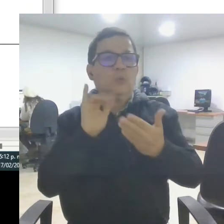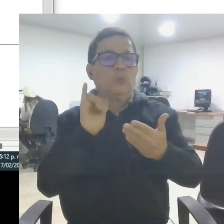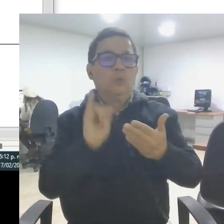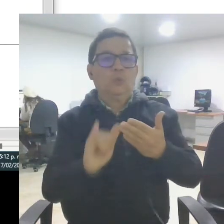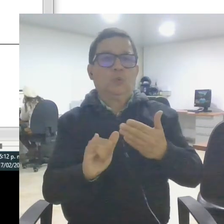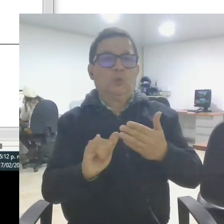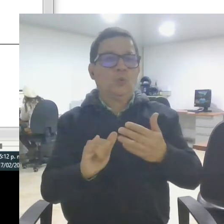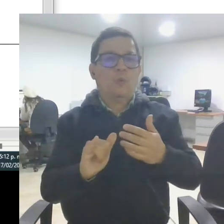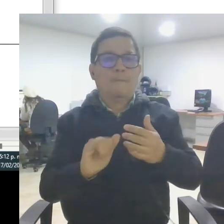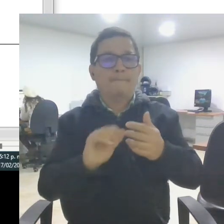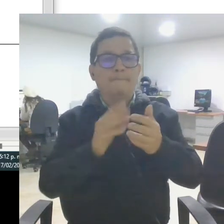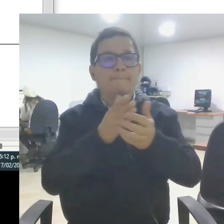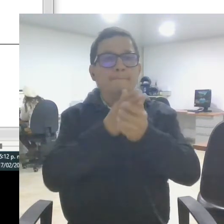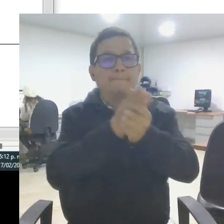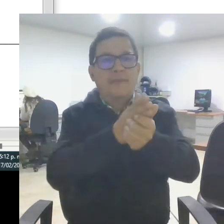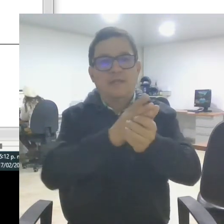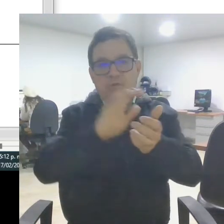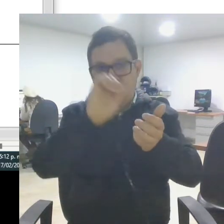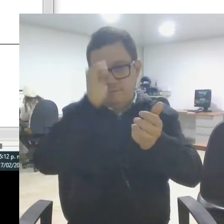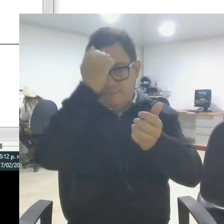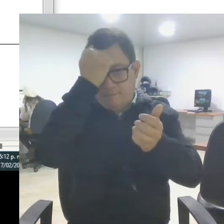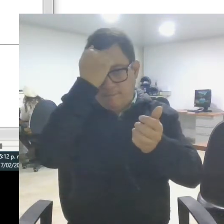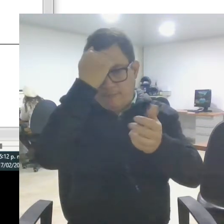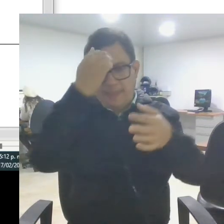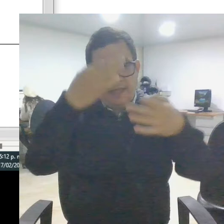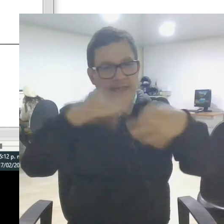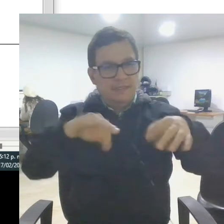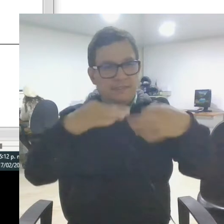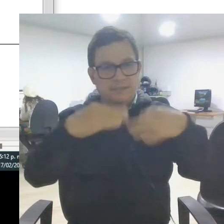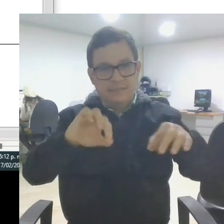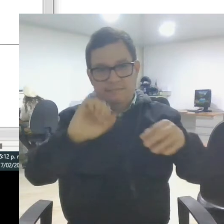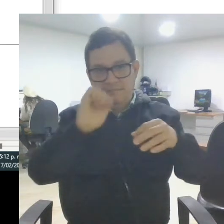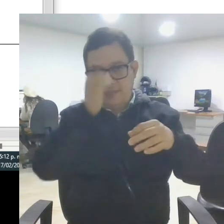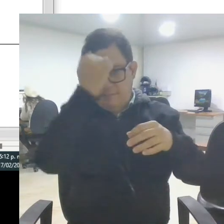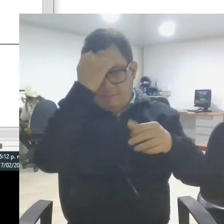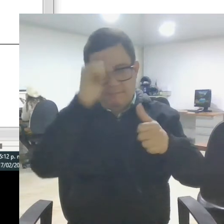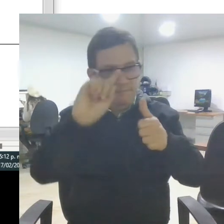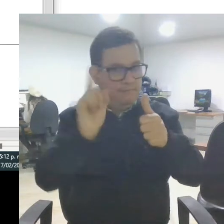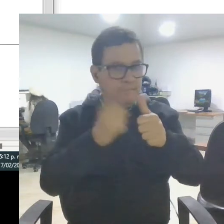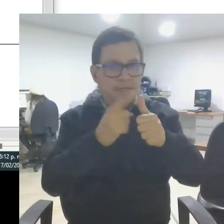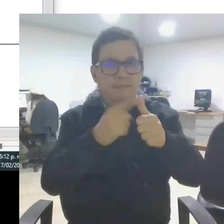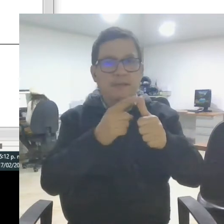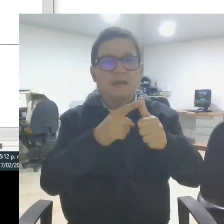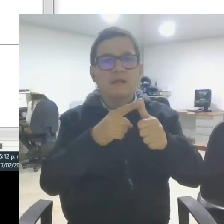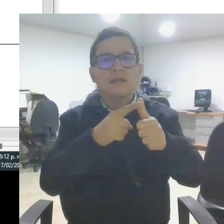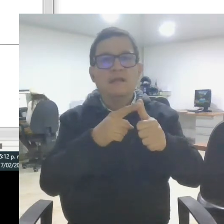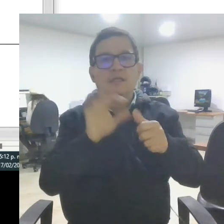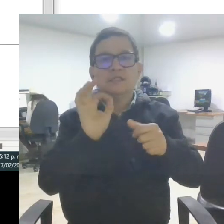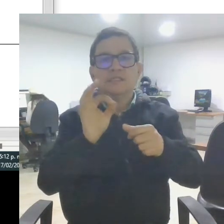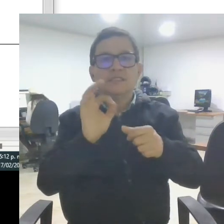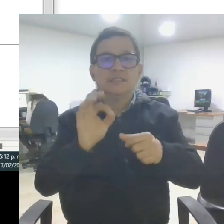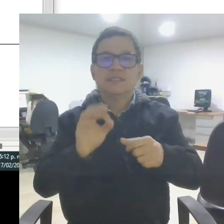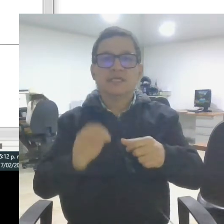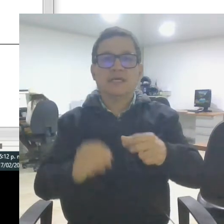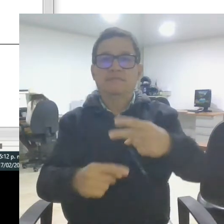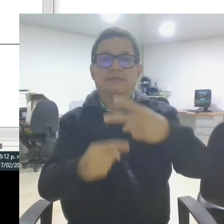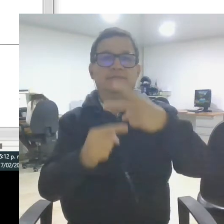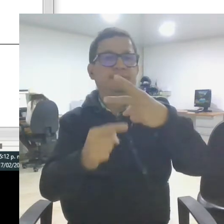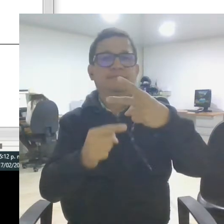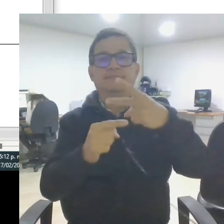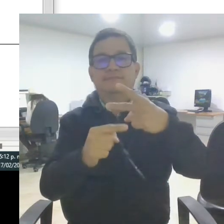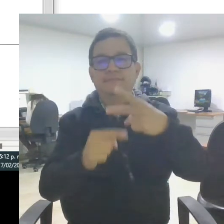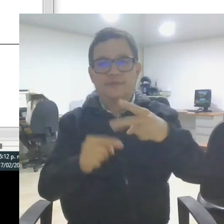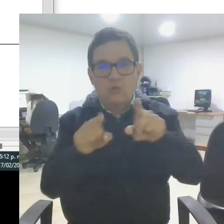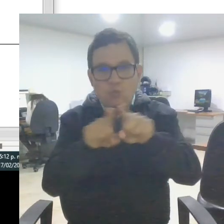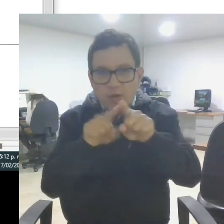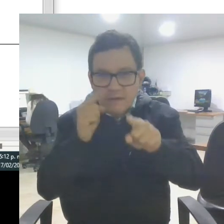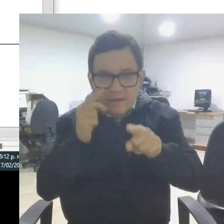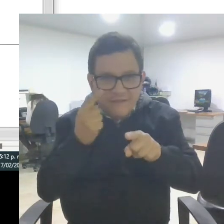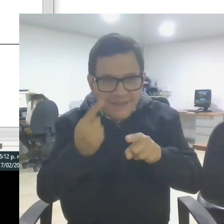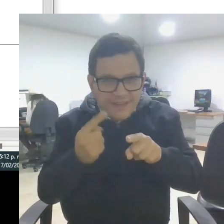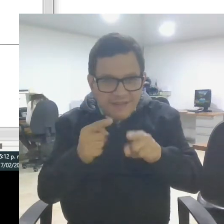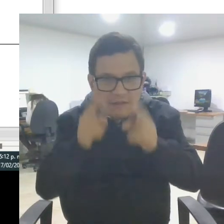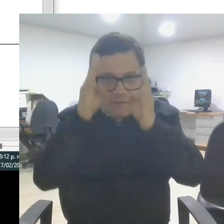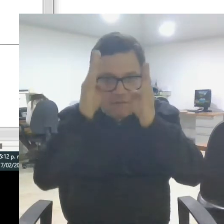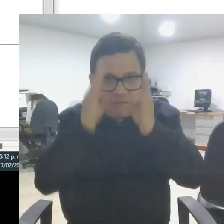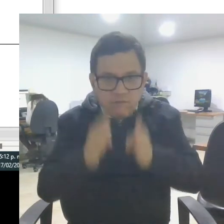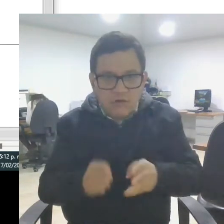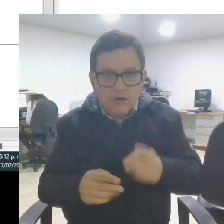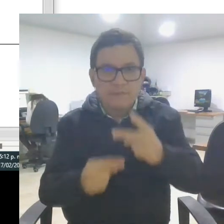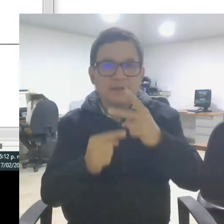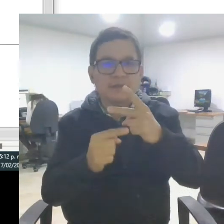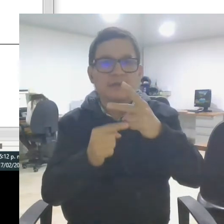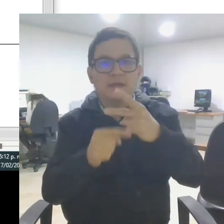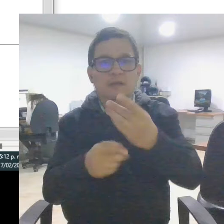primal, método simples primal, siempre vamos a tener que las desigualdades serán de esta forma. Igual en el ejercicio lo